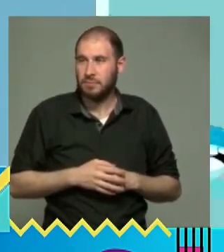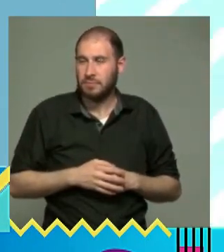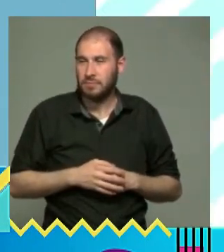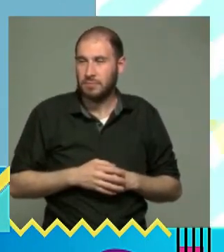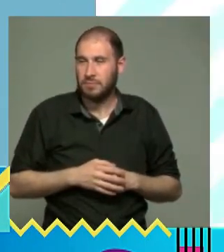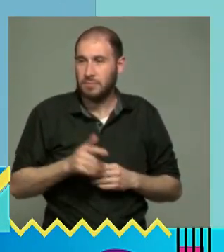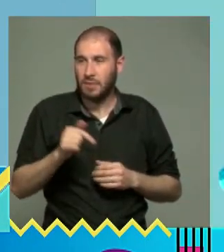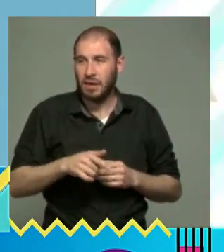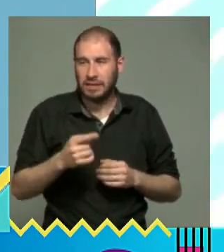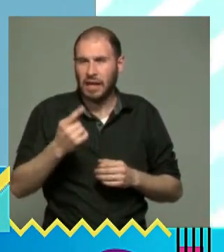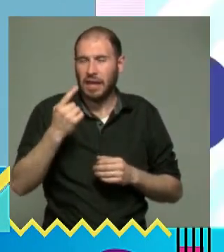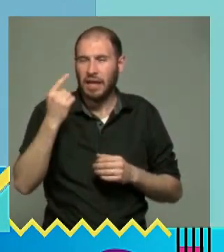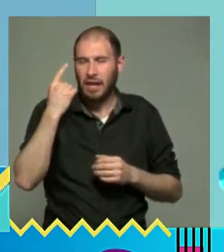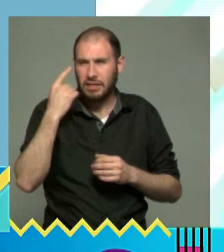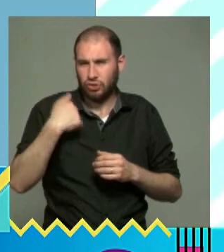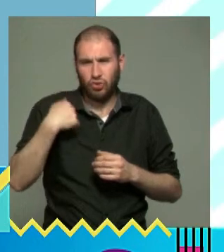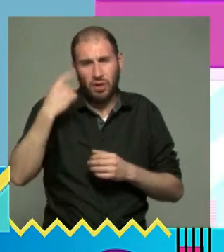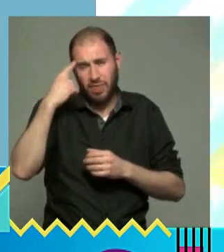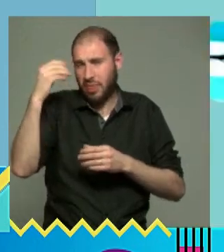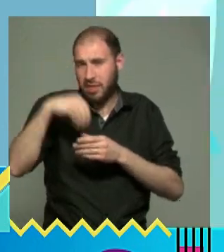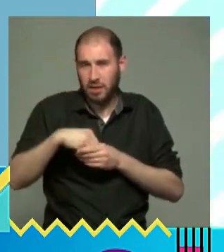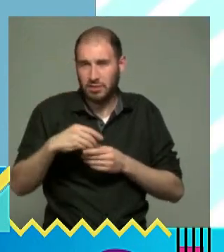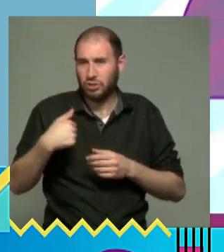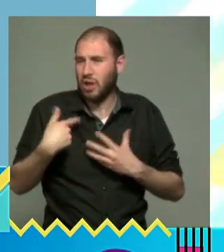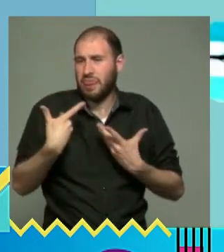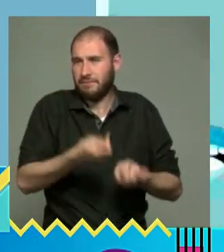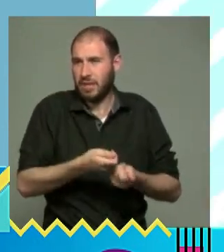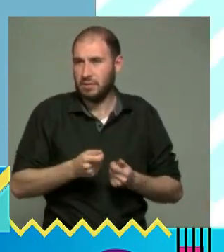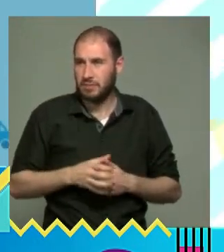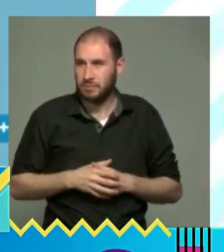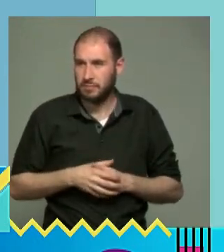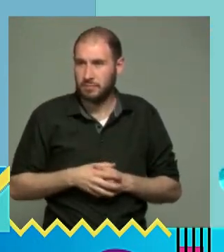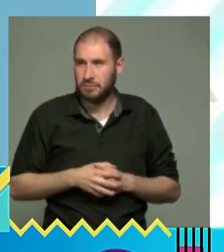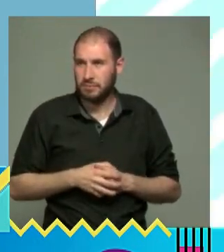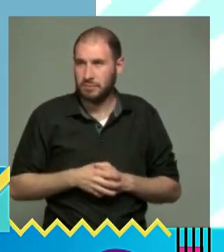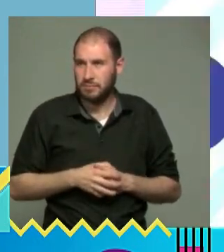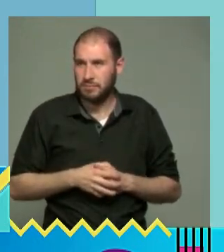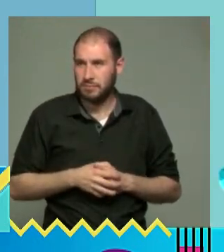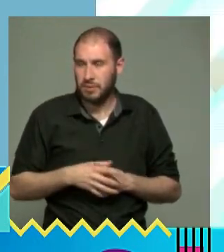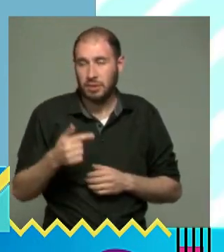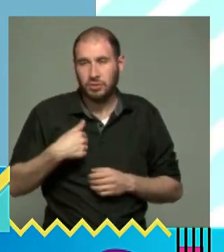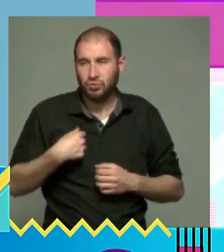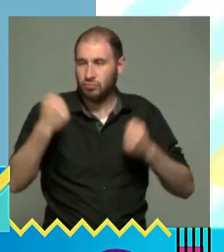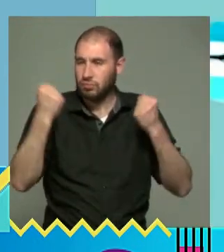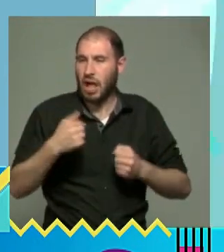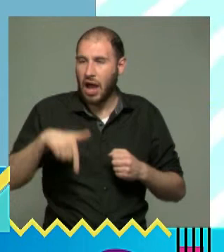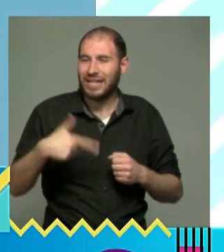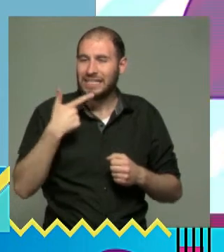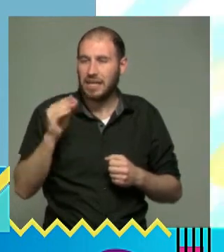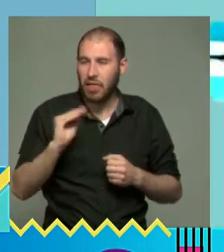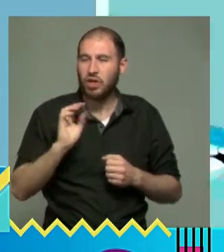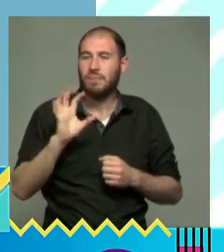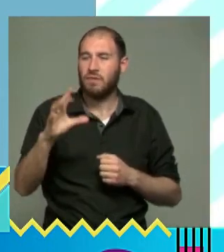Es la concepción que yo tengo y es la concepción que voy a defender desde mi lugar hoy como senadora